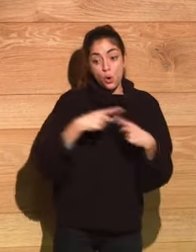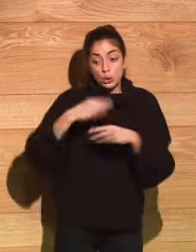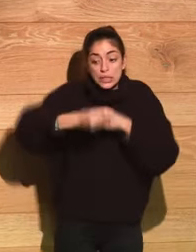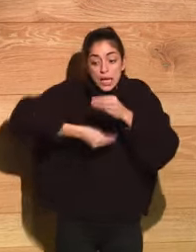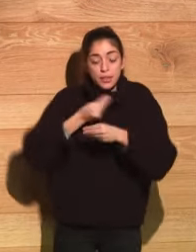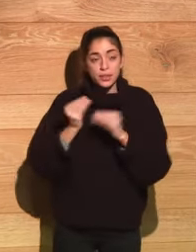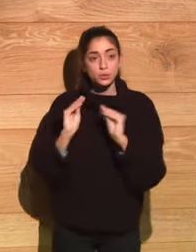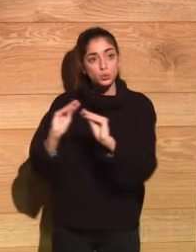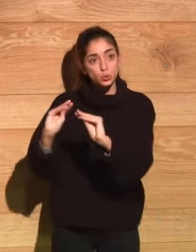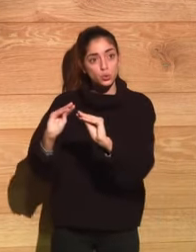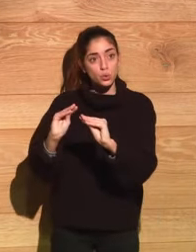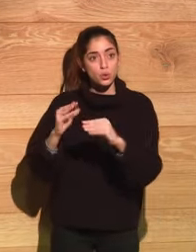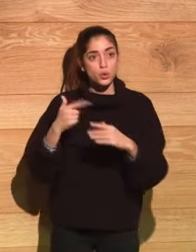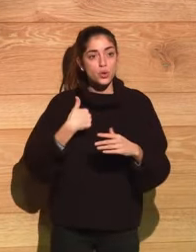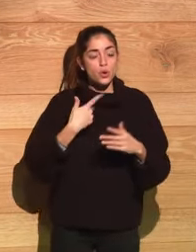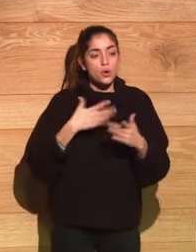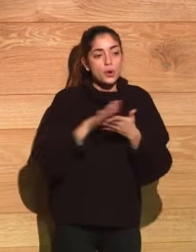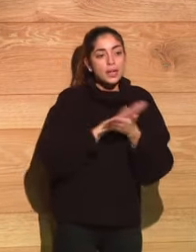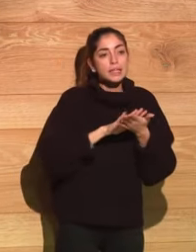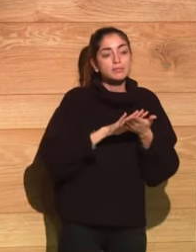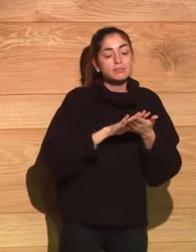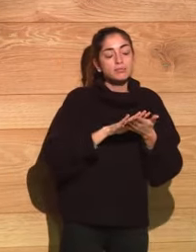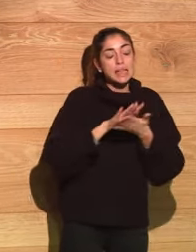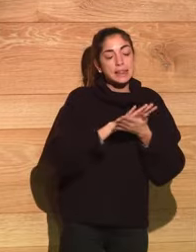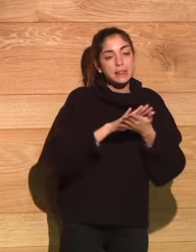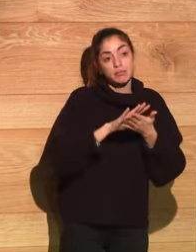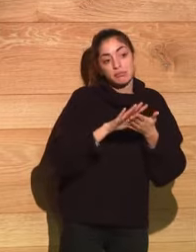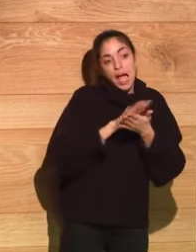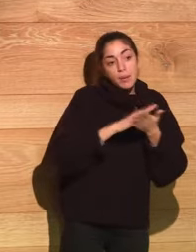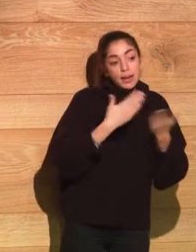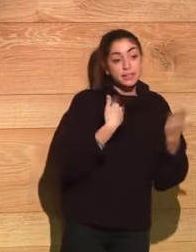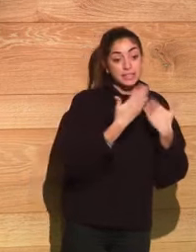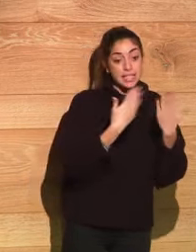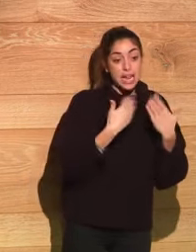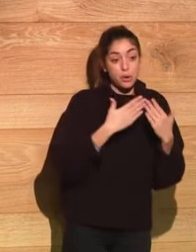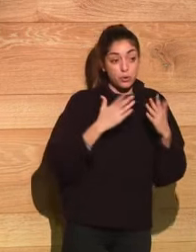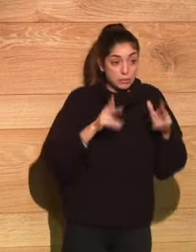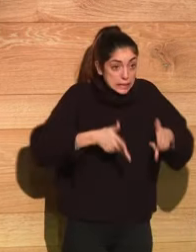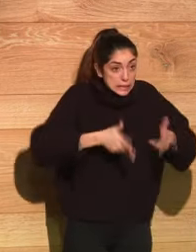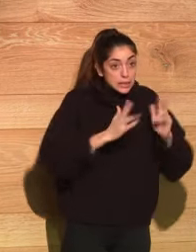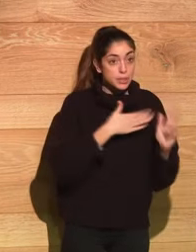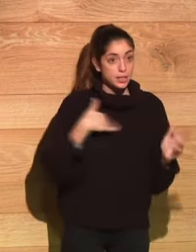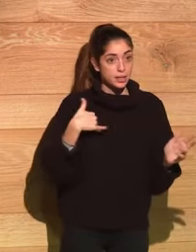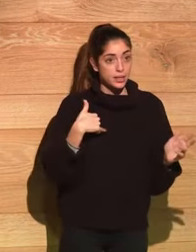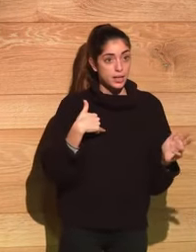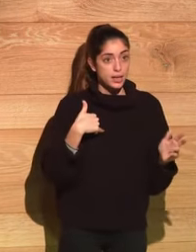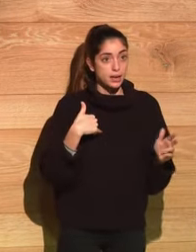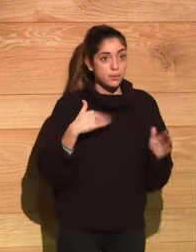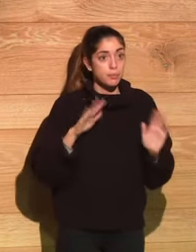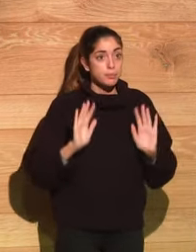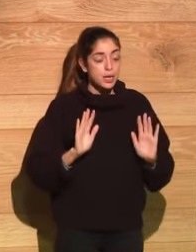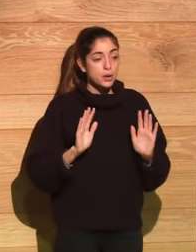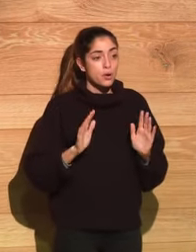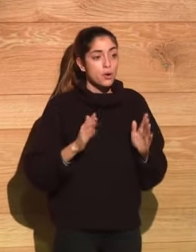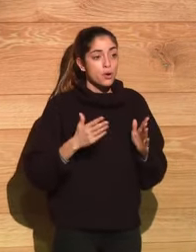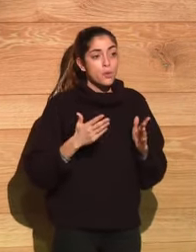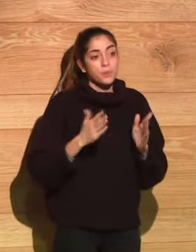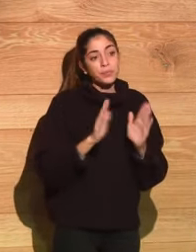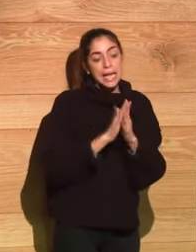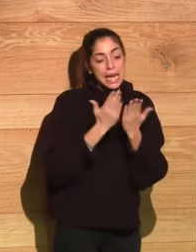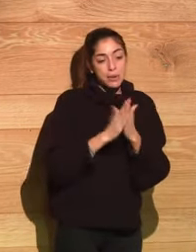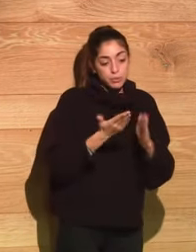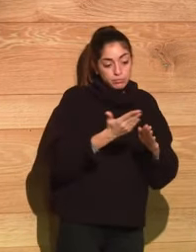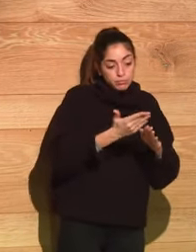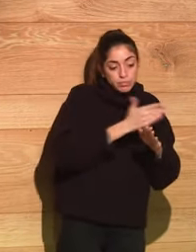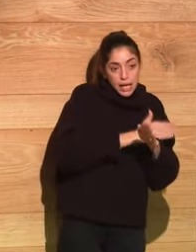libre, quería un diálogo libre, con los riesgos que eso comportaba. Y en ese sentido, bueno, pues este primer prólogo de Luna Miguel